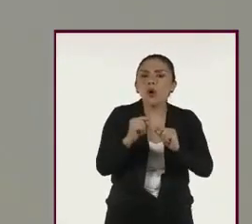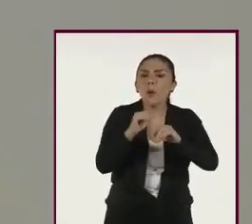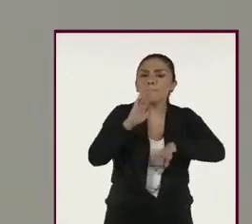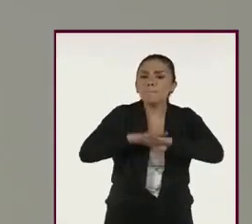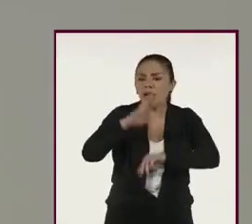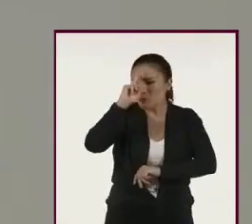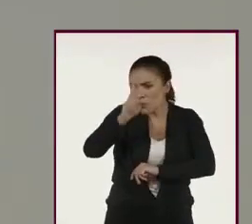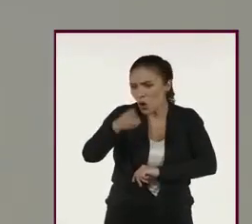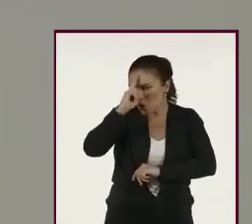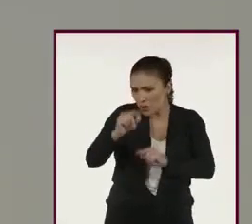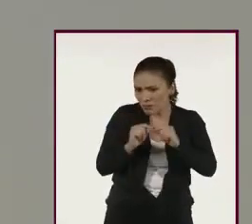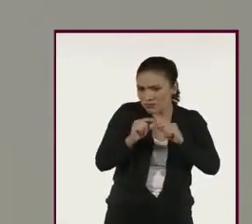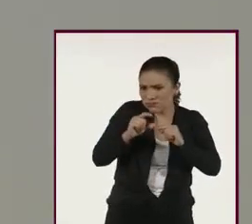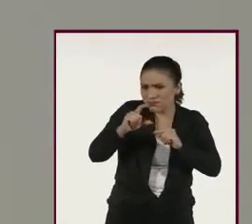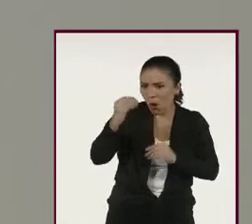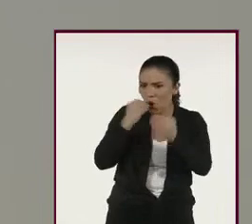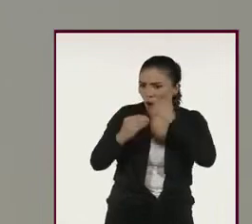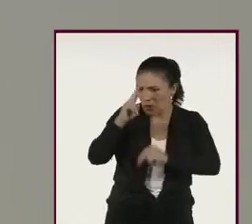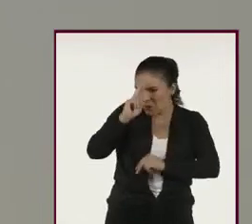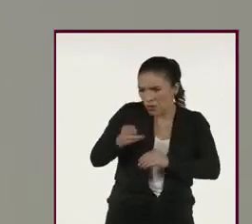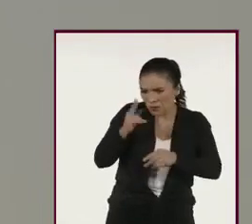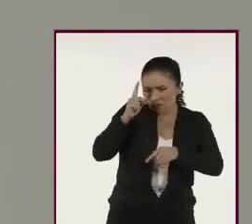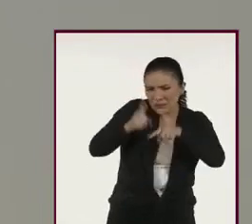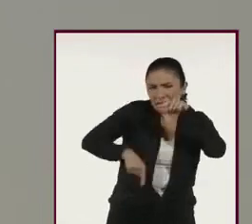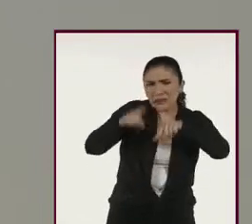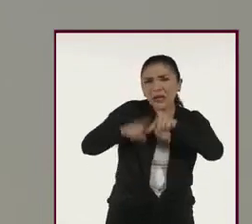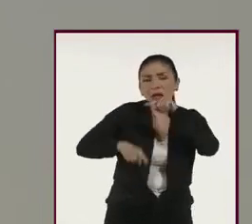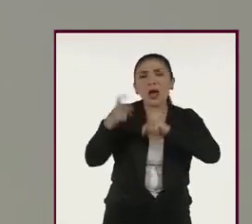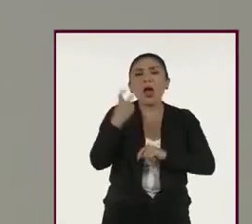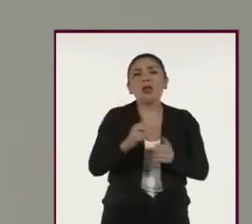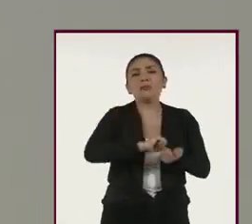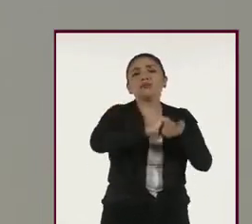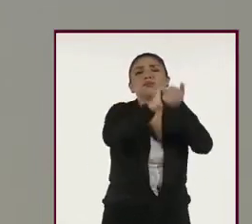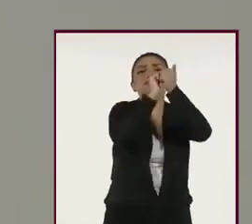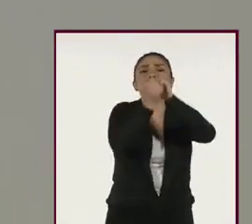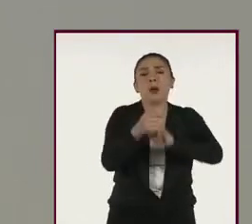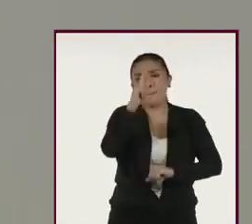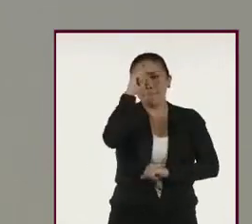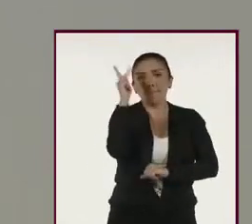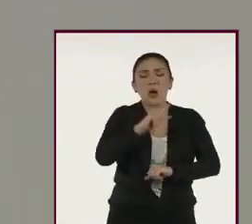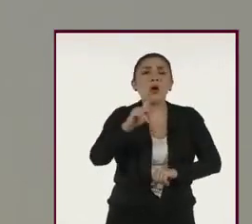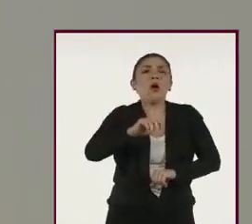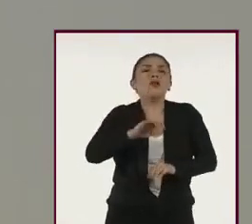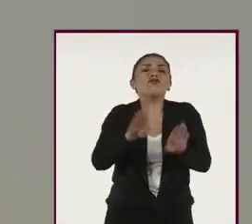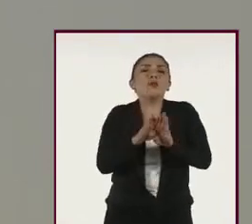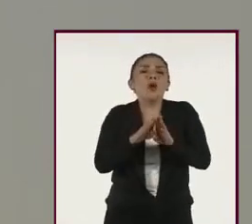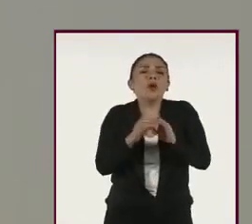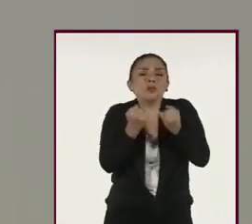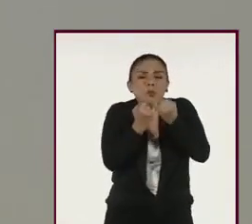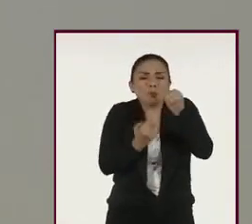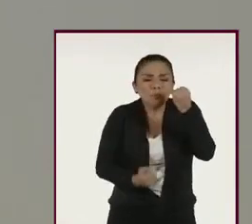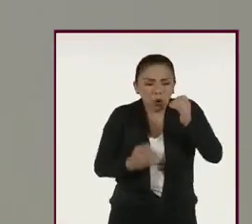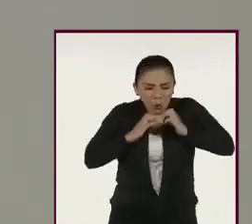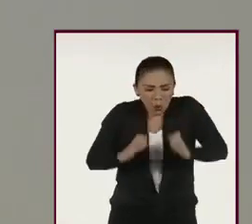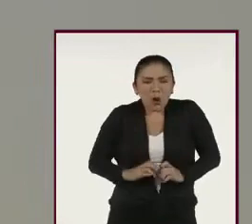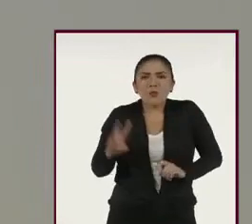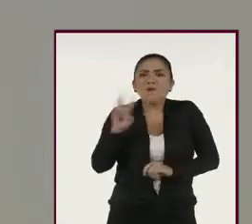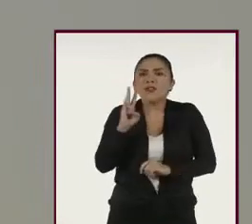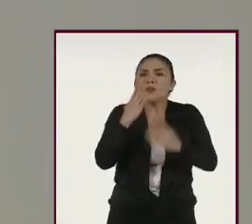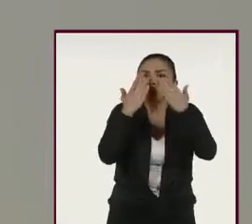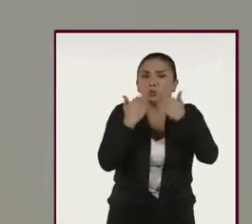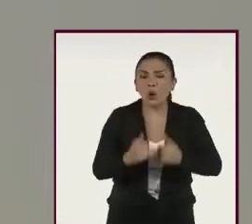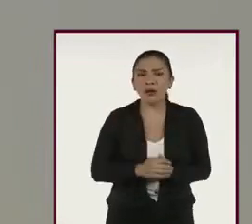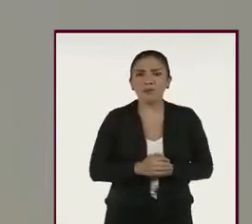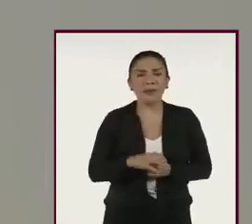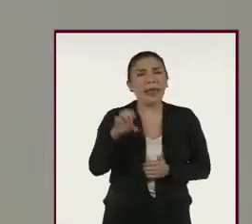eliminando cada vez más cantidades de alimentos y grupos, pues esto nos va a llevar en realidad a un proceso de desnutrición. Y a pesar de que se